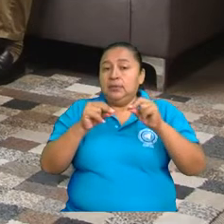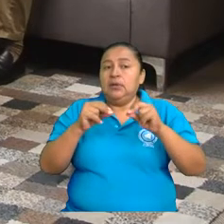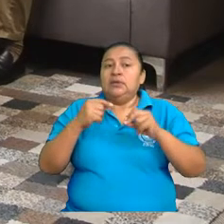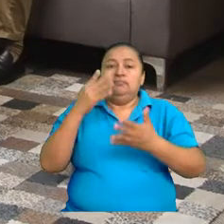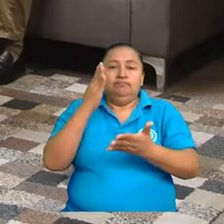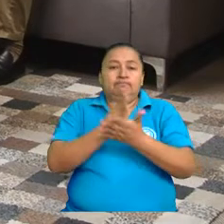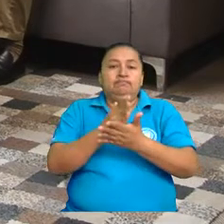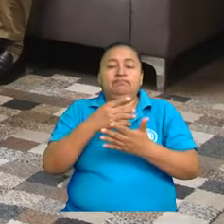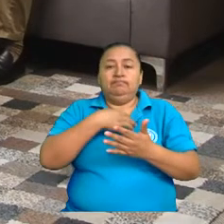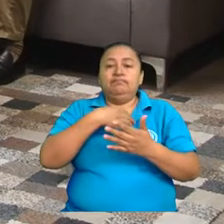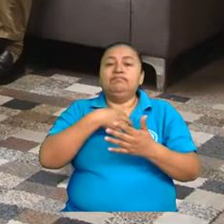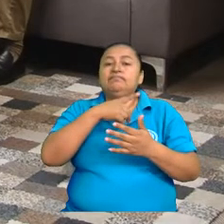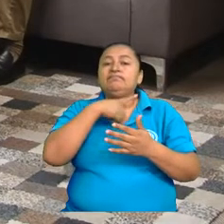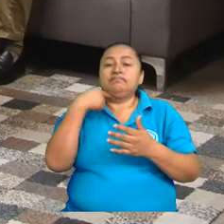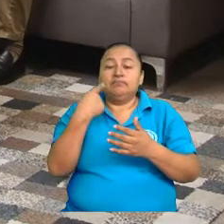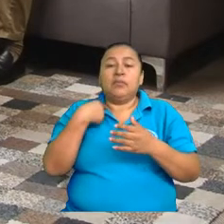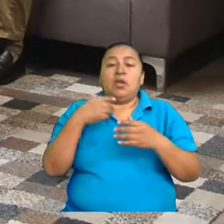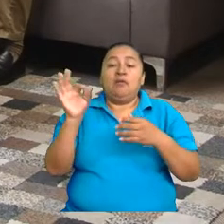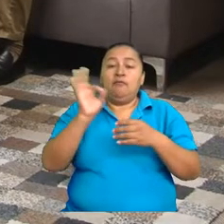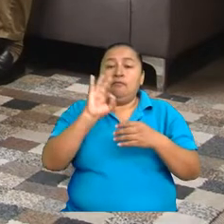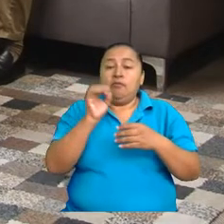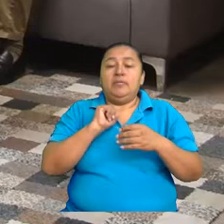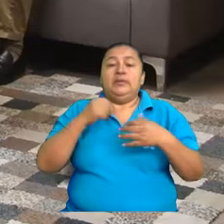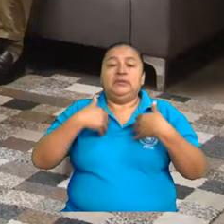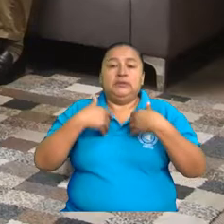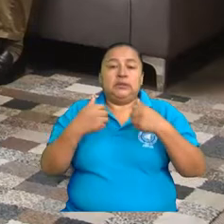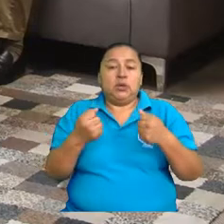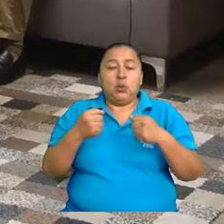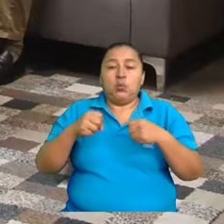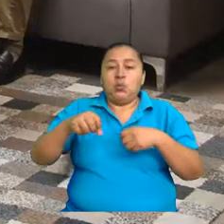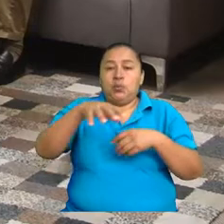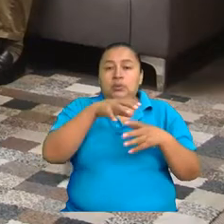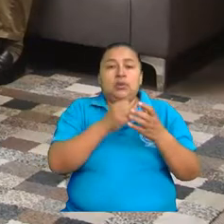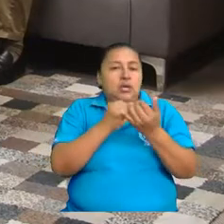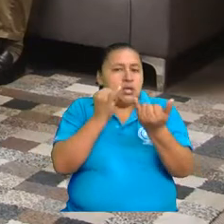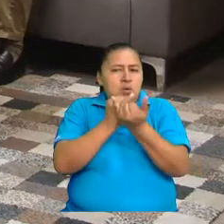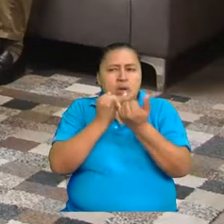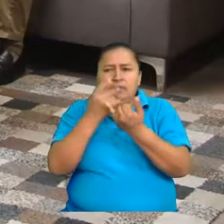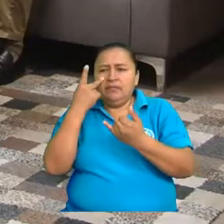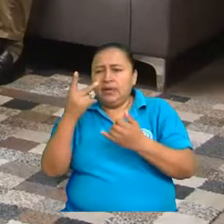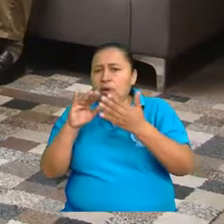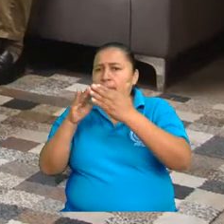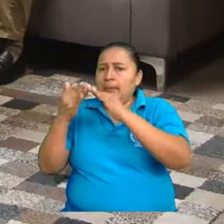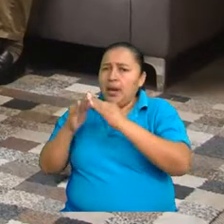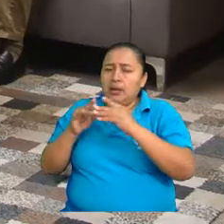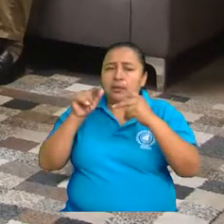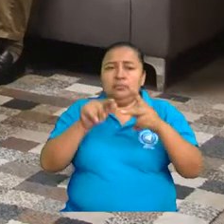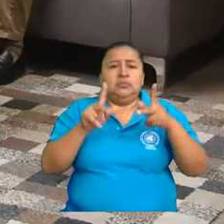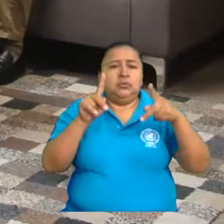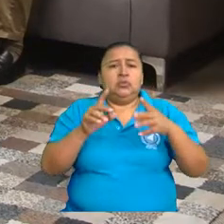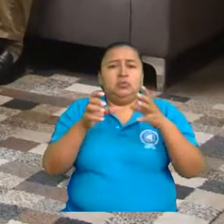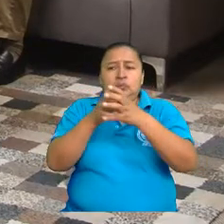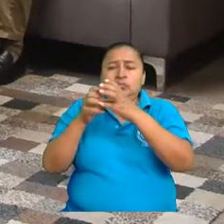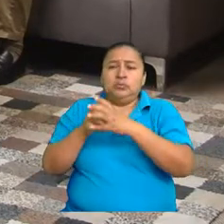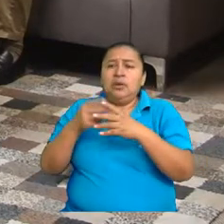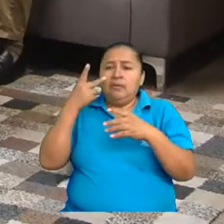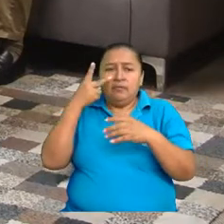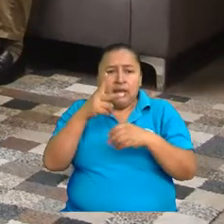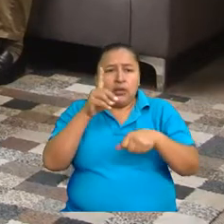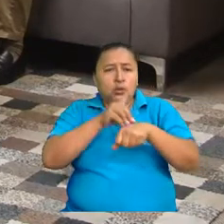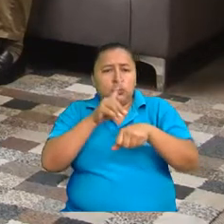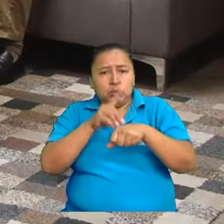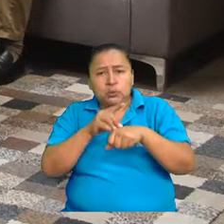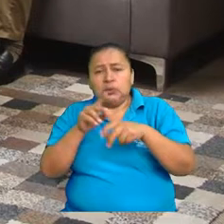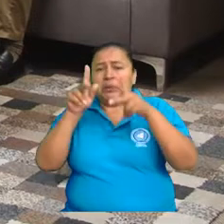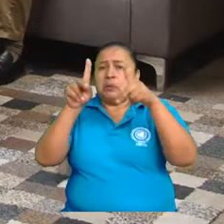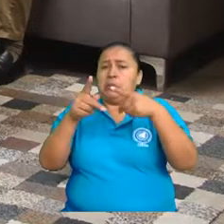sentado como una realidad, el modelo de salud familiar y comunitario. Es común ver en los barrios, en las comunidades, a brigadistas de salud, a médicos también